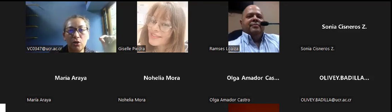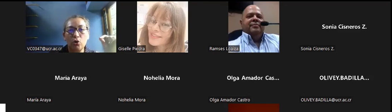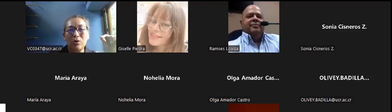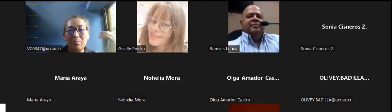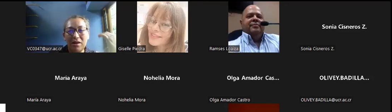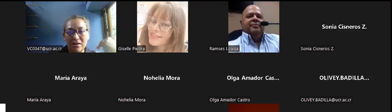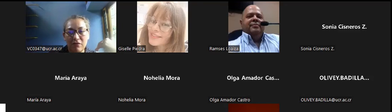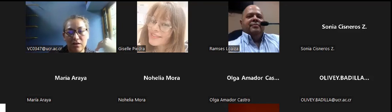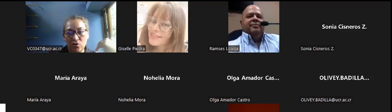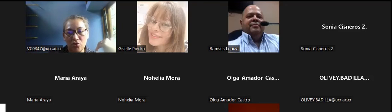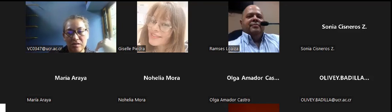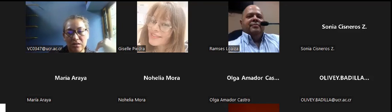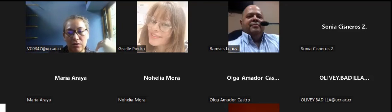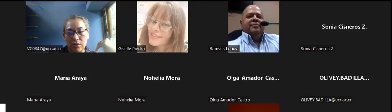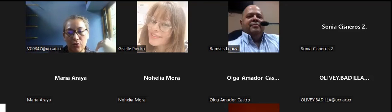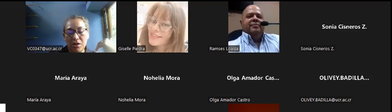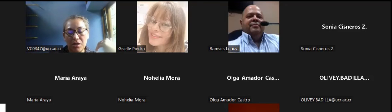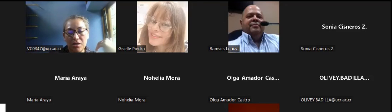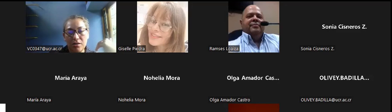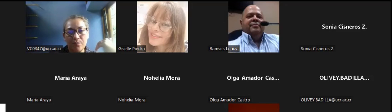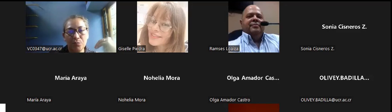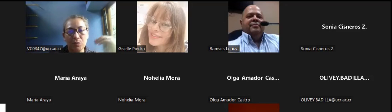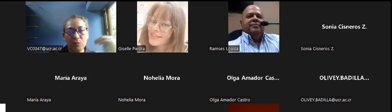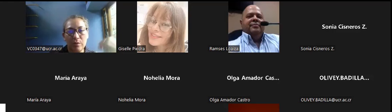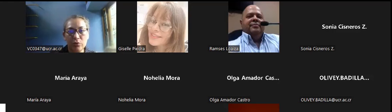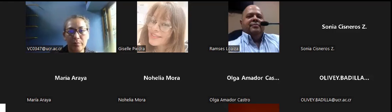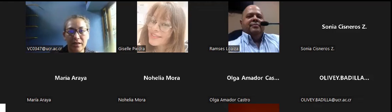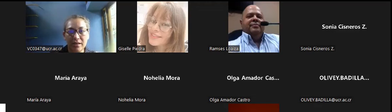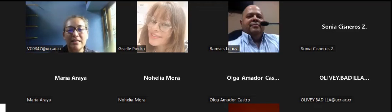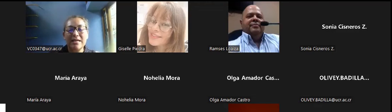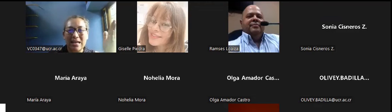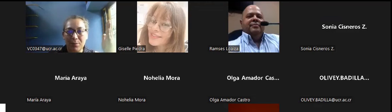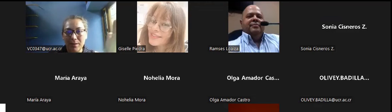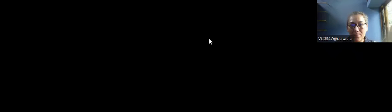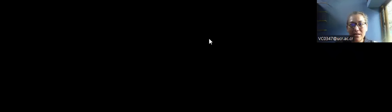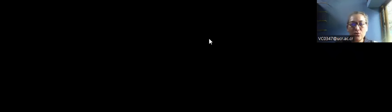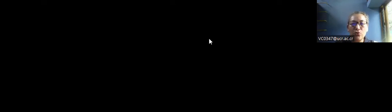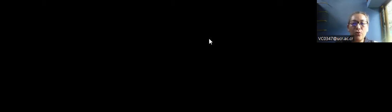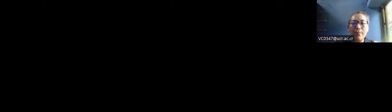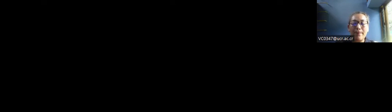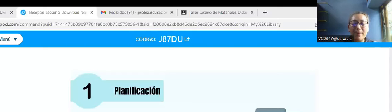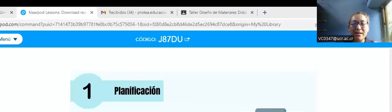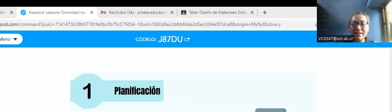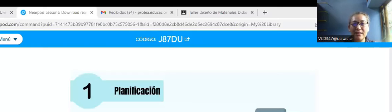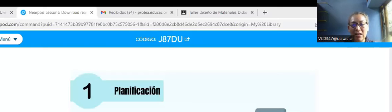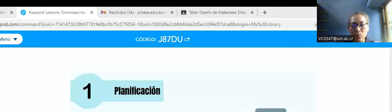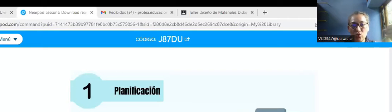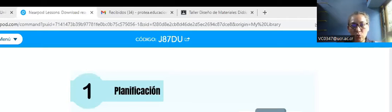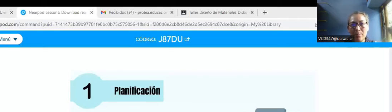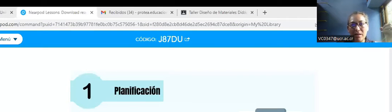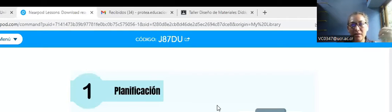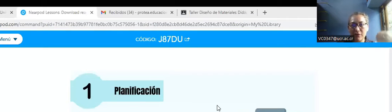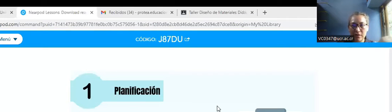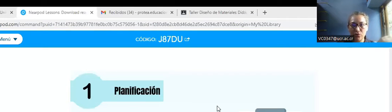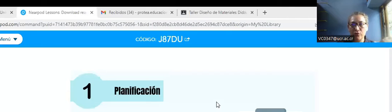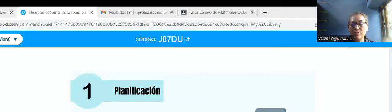tener una planificación de este video, ¿ok? Entonces vamos a volver acá. El primer paso va a ser que hagamos